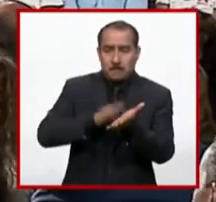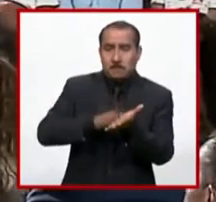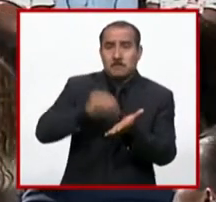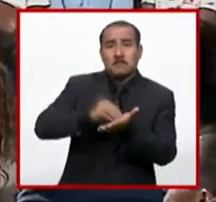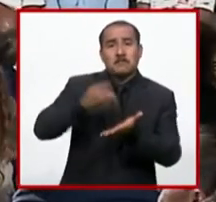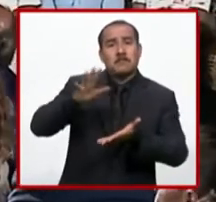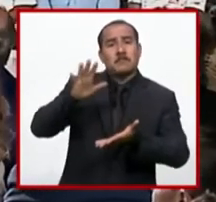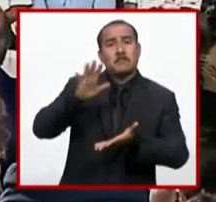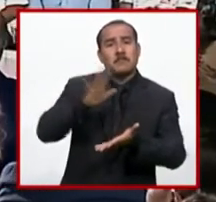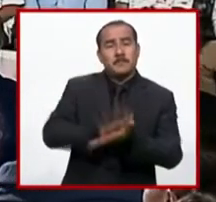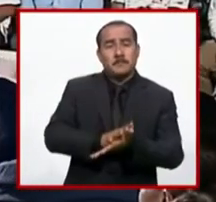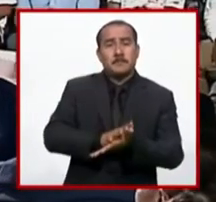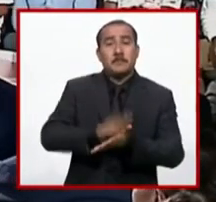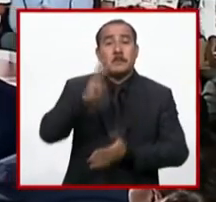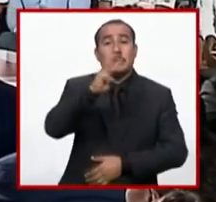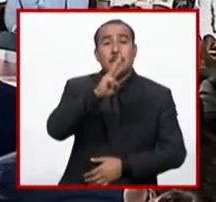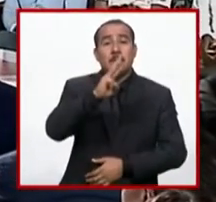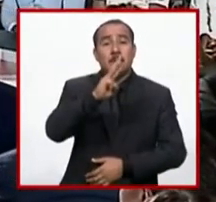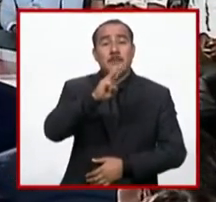de